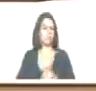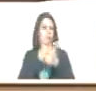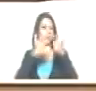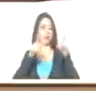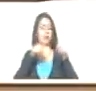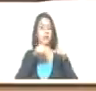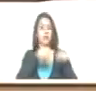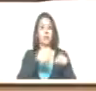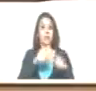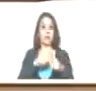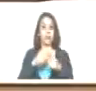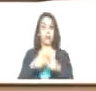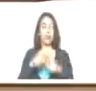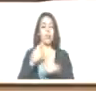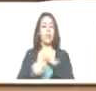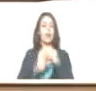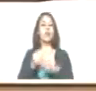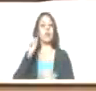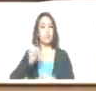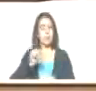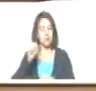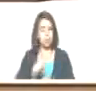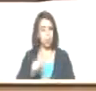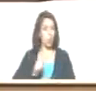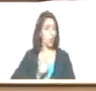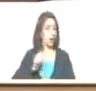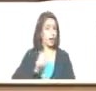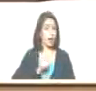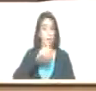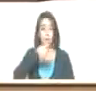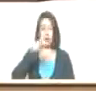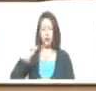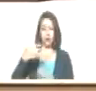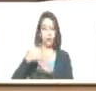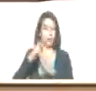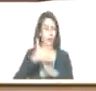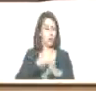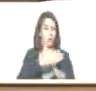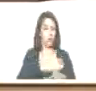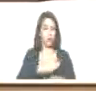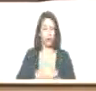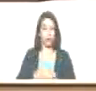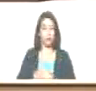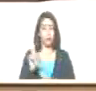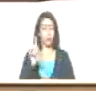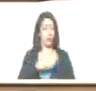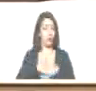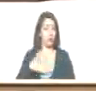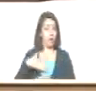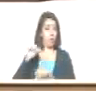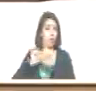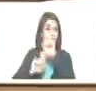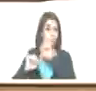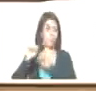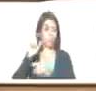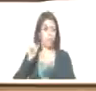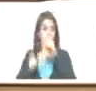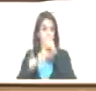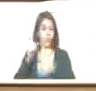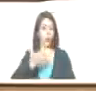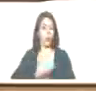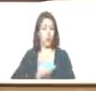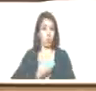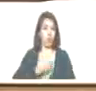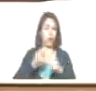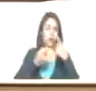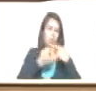Entonces creo que sí, caiga quien caiga. No quiero ver defensores de algunos alcaldes sí y de otros alcaldes